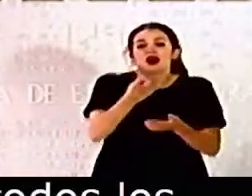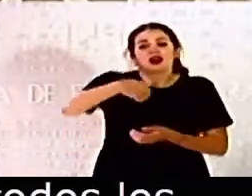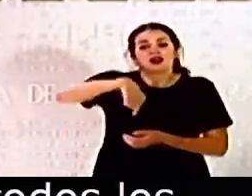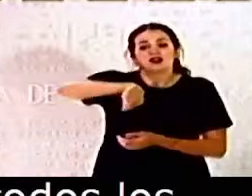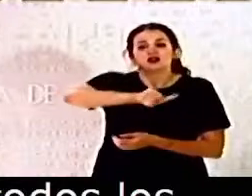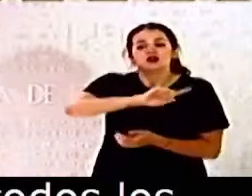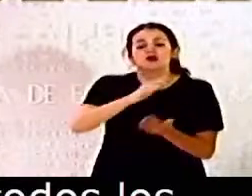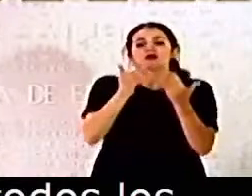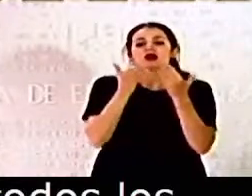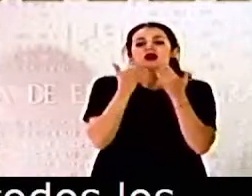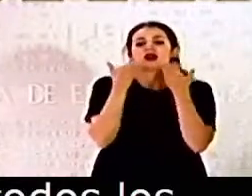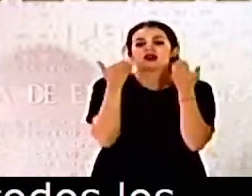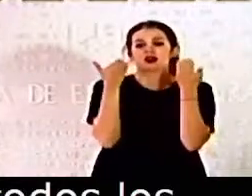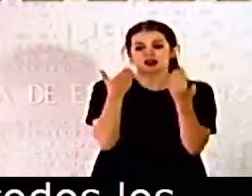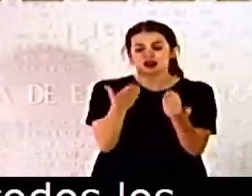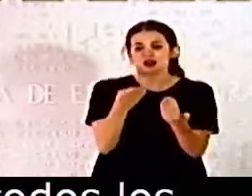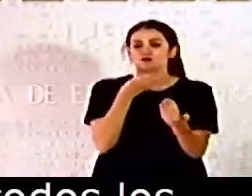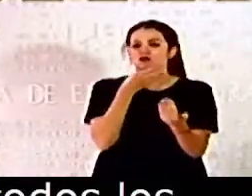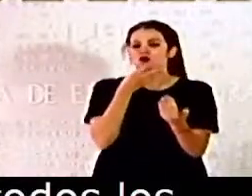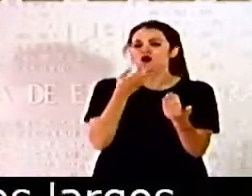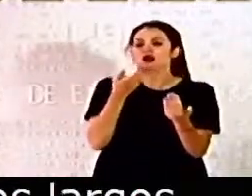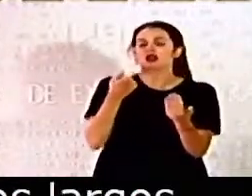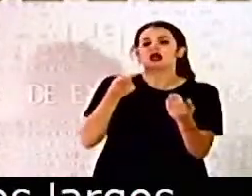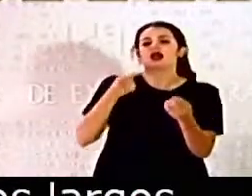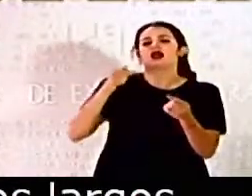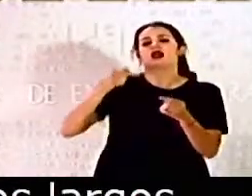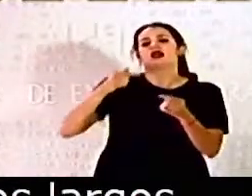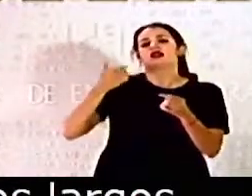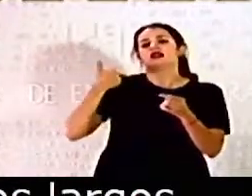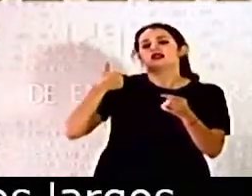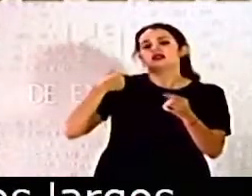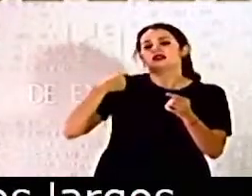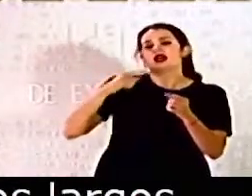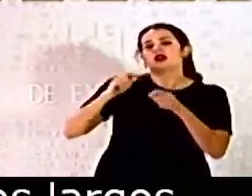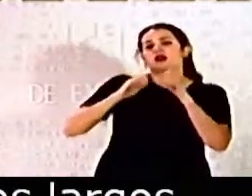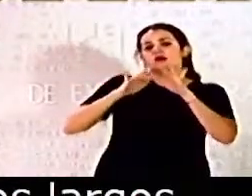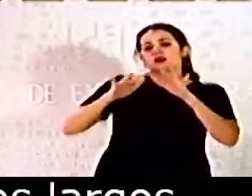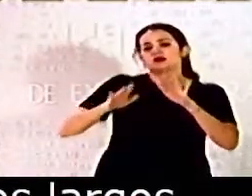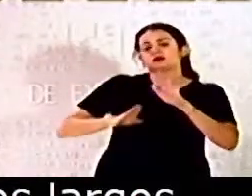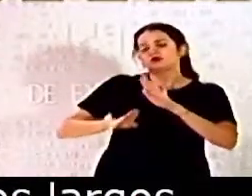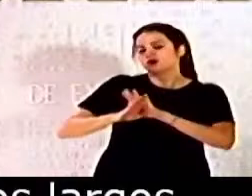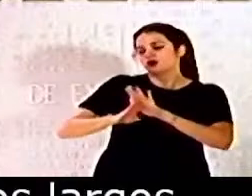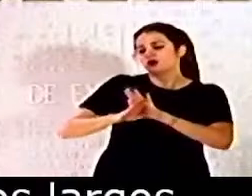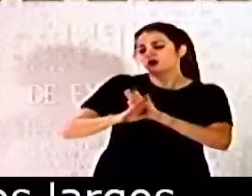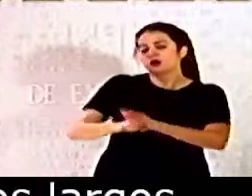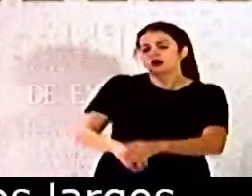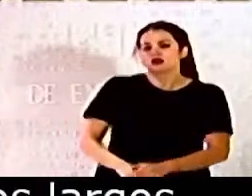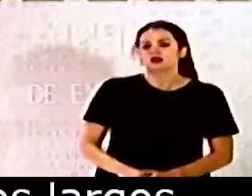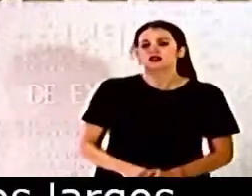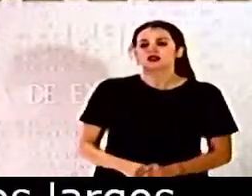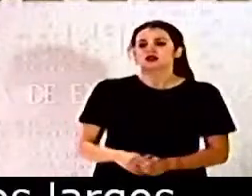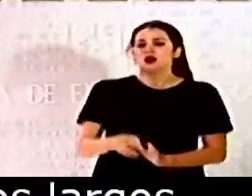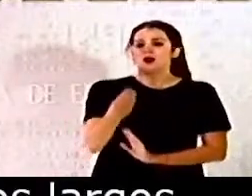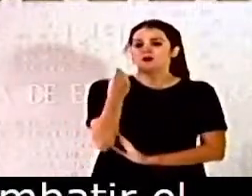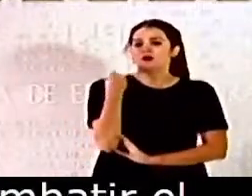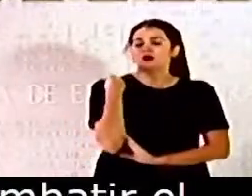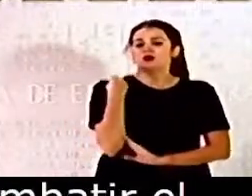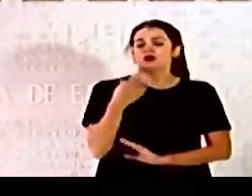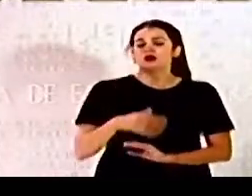ya de pandemia y de combatir el virus. Preguntas.